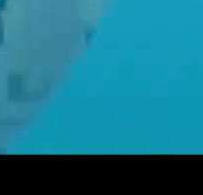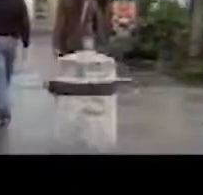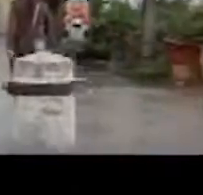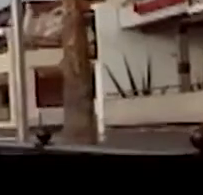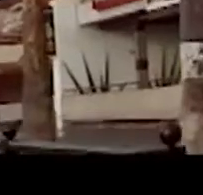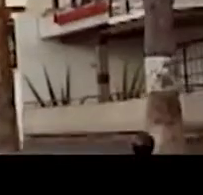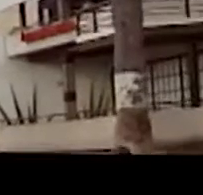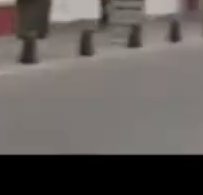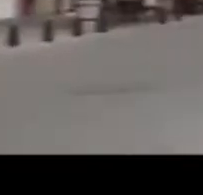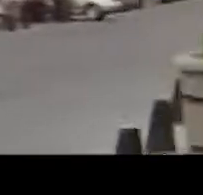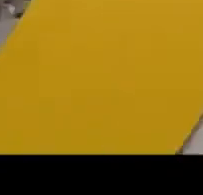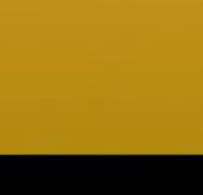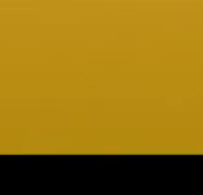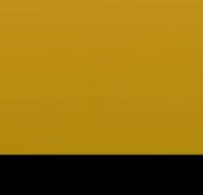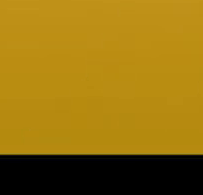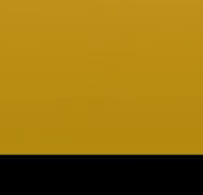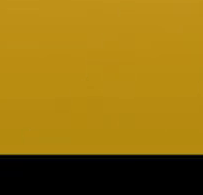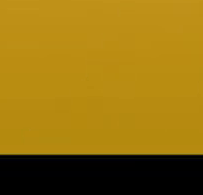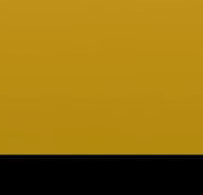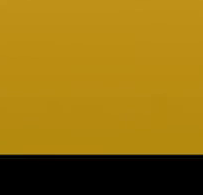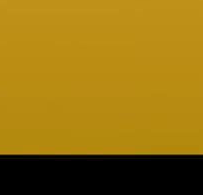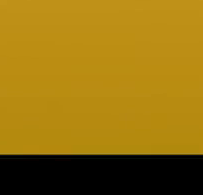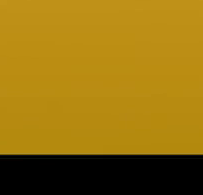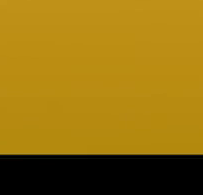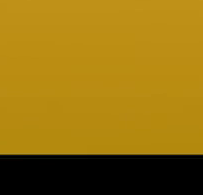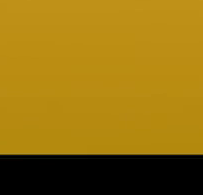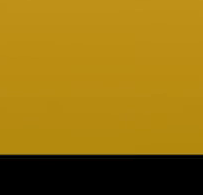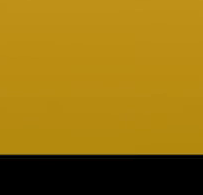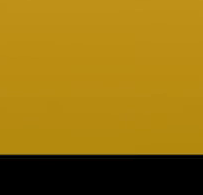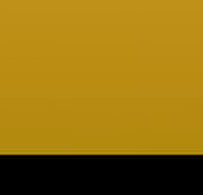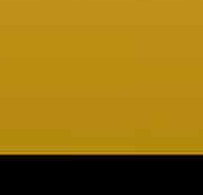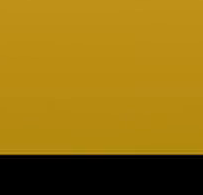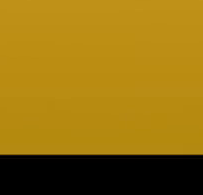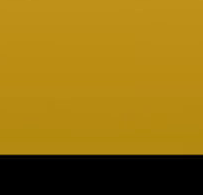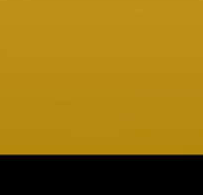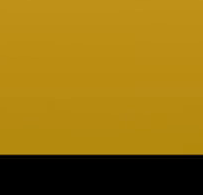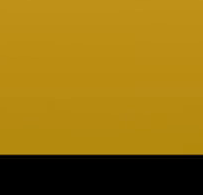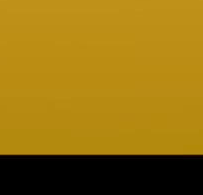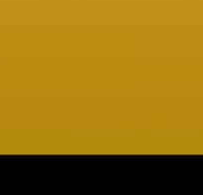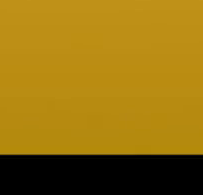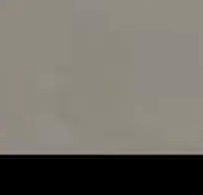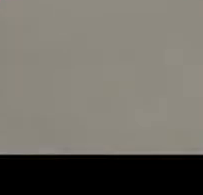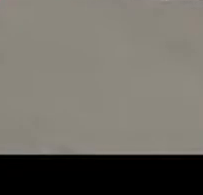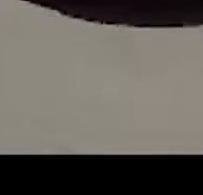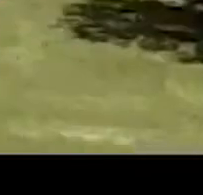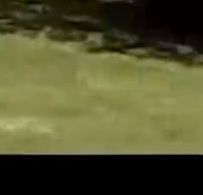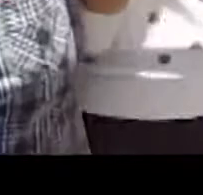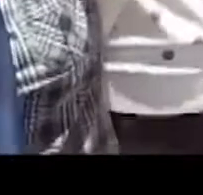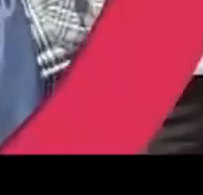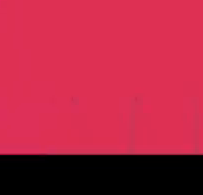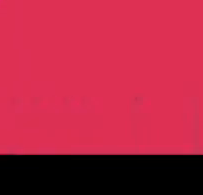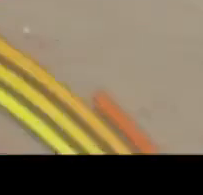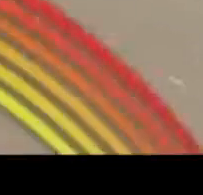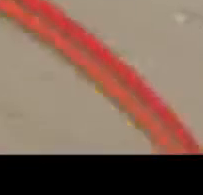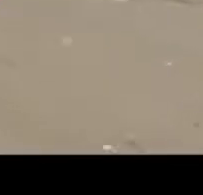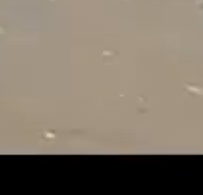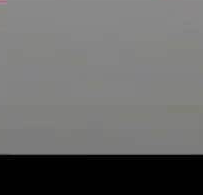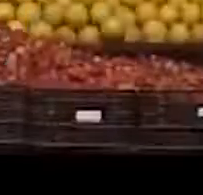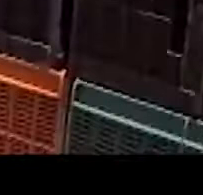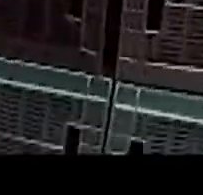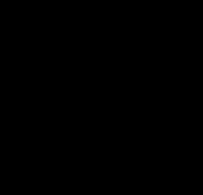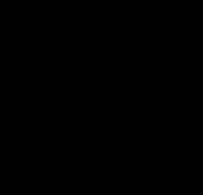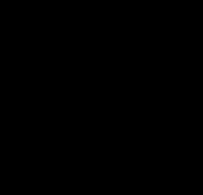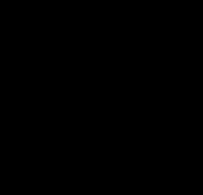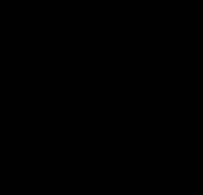no sabían nada. 360, los viernes a las 10:30 de la noche, en 13, Costa